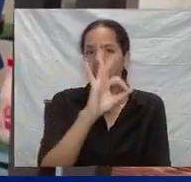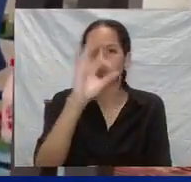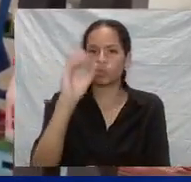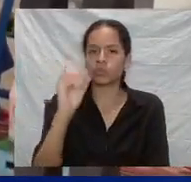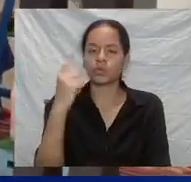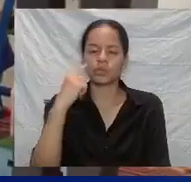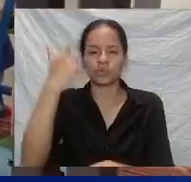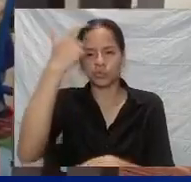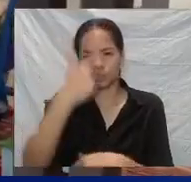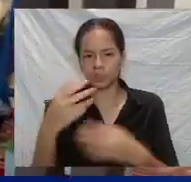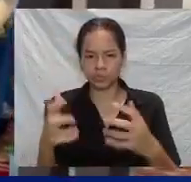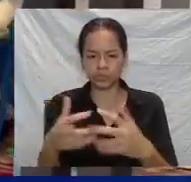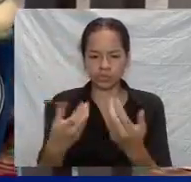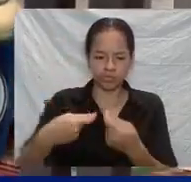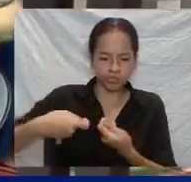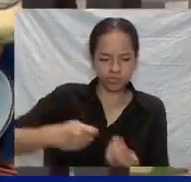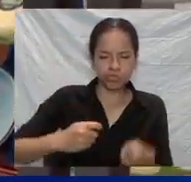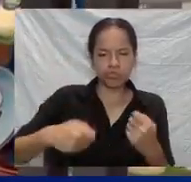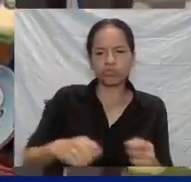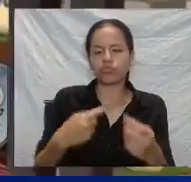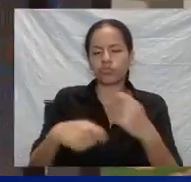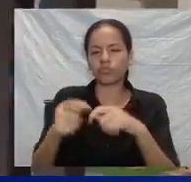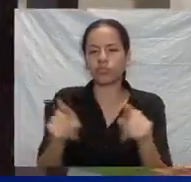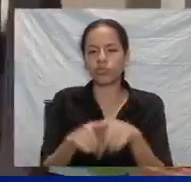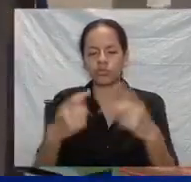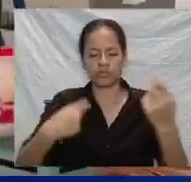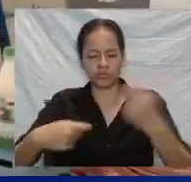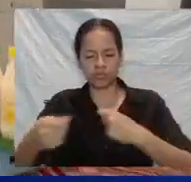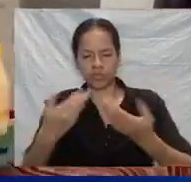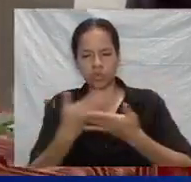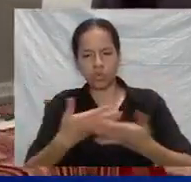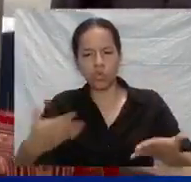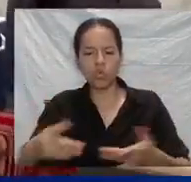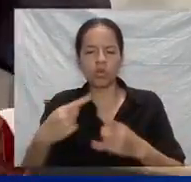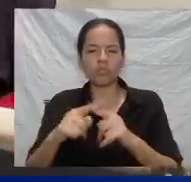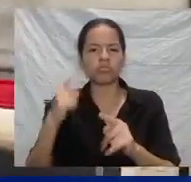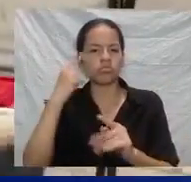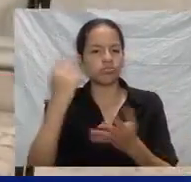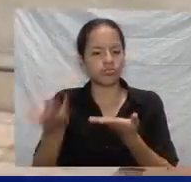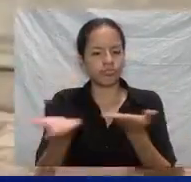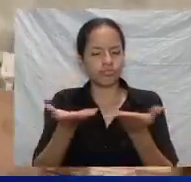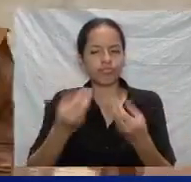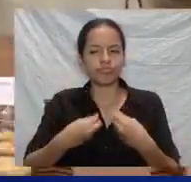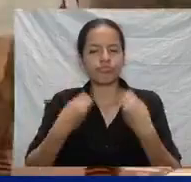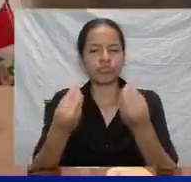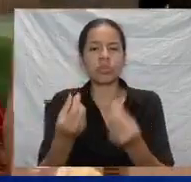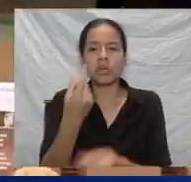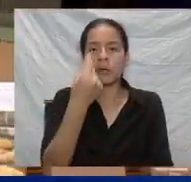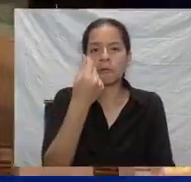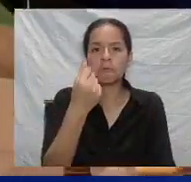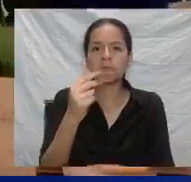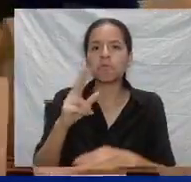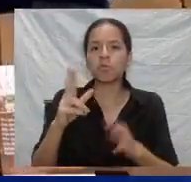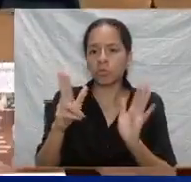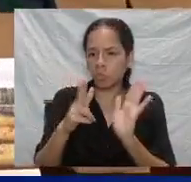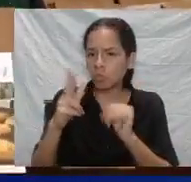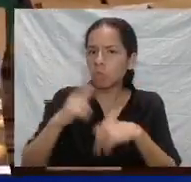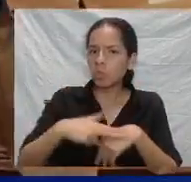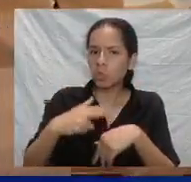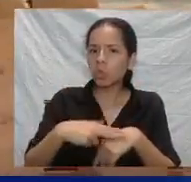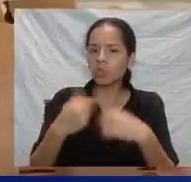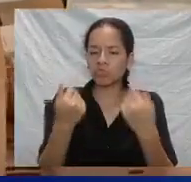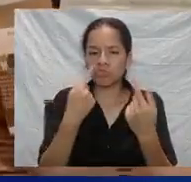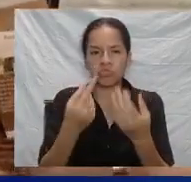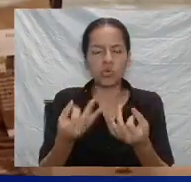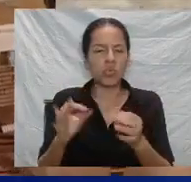comerciantes quienes están aquí ofertando sus productos a precios obviamente especiales así que ya sabe vecino o vecina